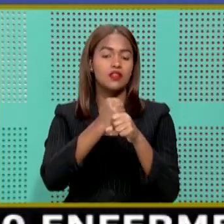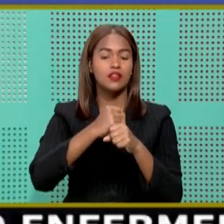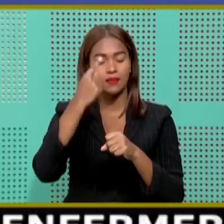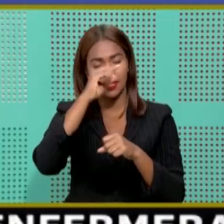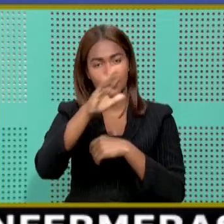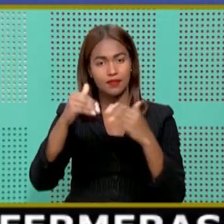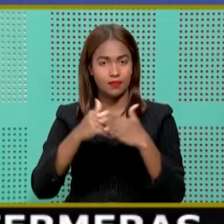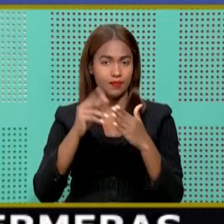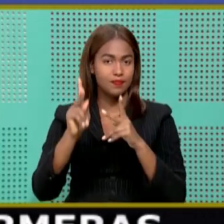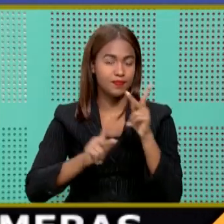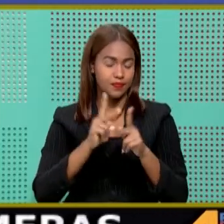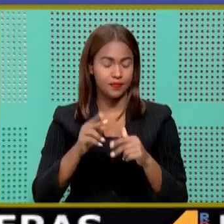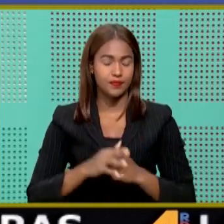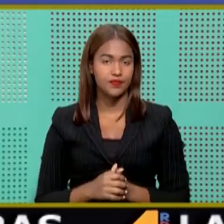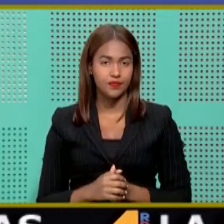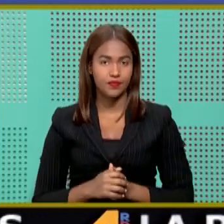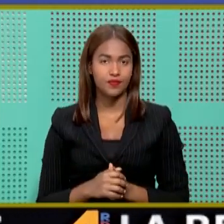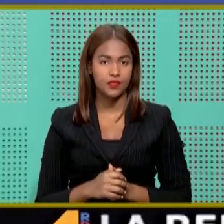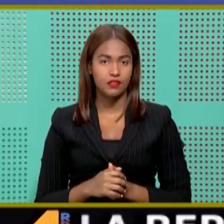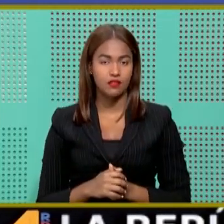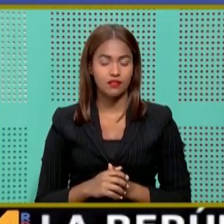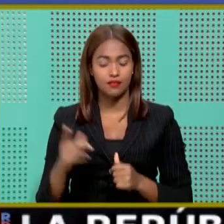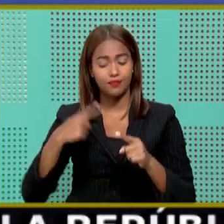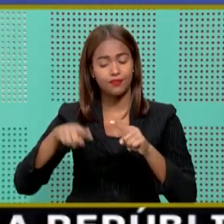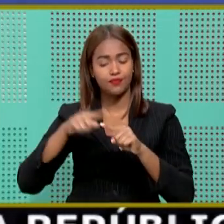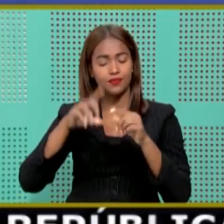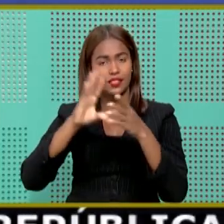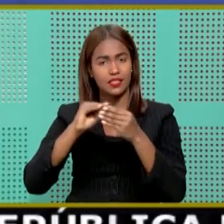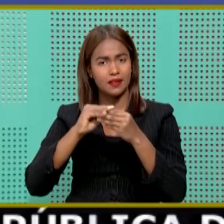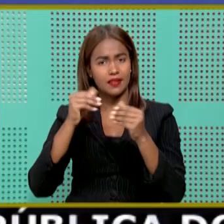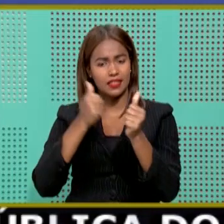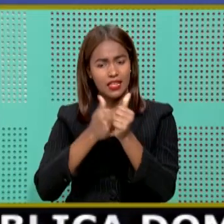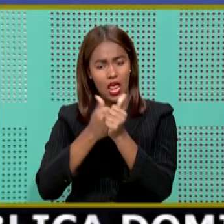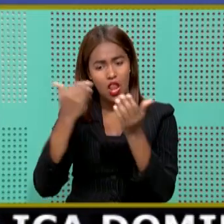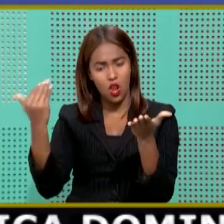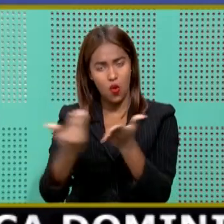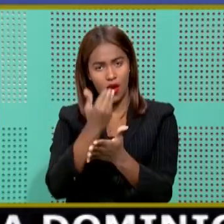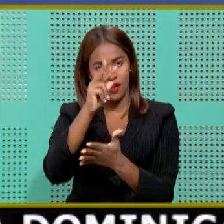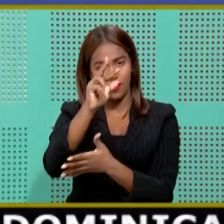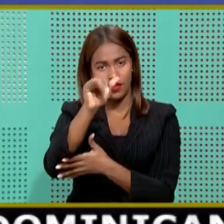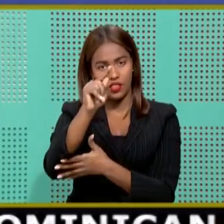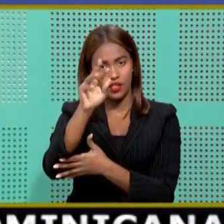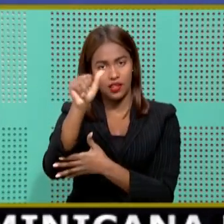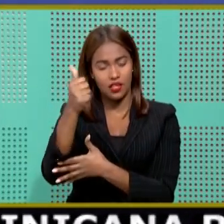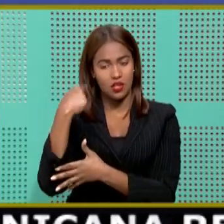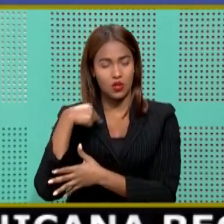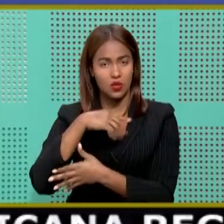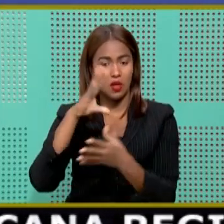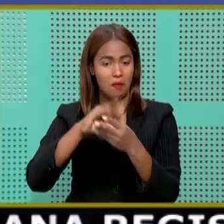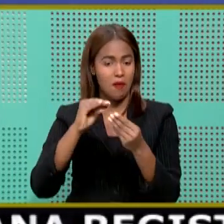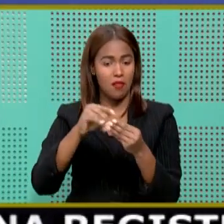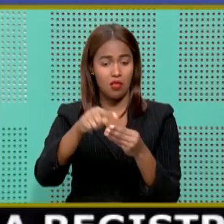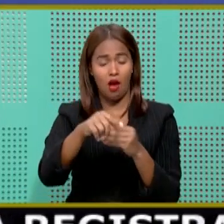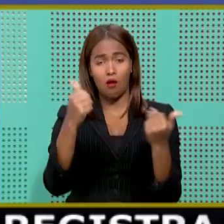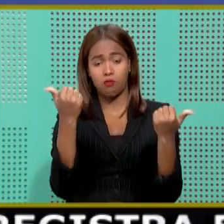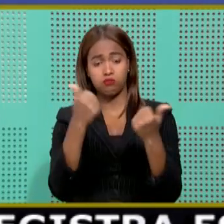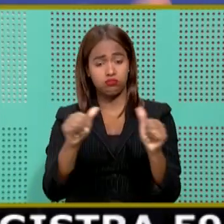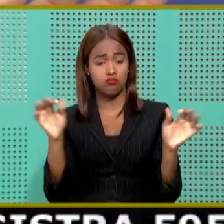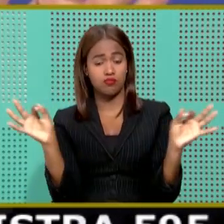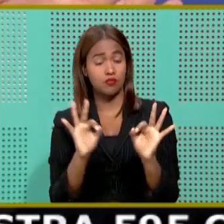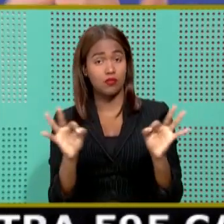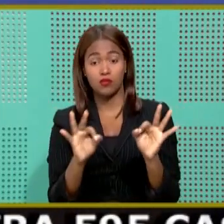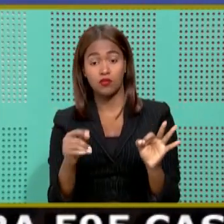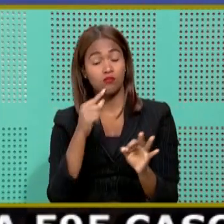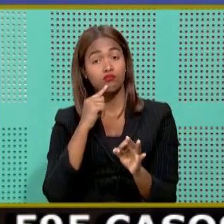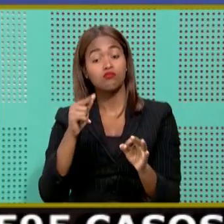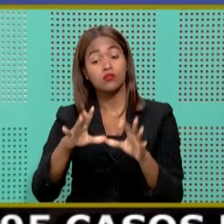población. Amigos, cuando hablamos del CCR de la Nueva Victoria, no estamos hablando de un recinto cualquiera, sino de un